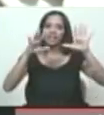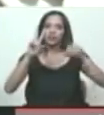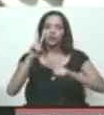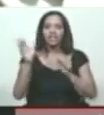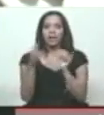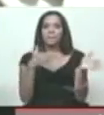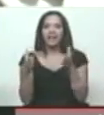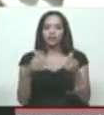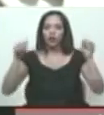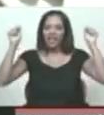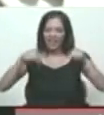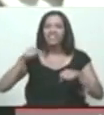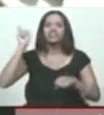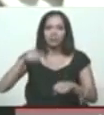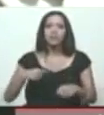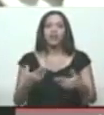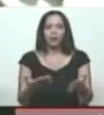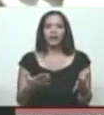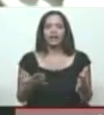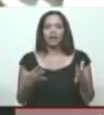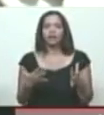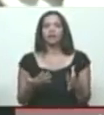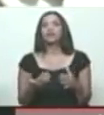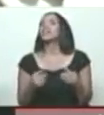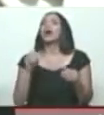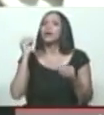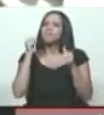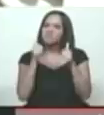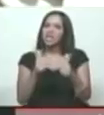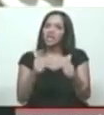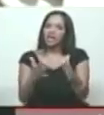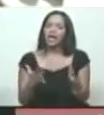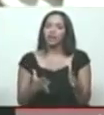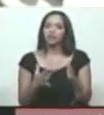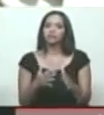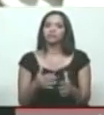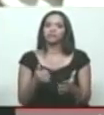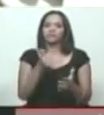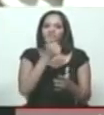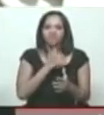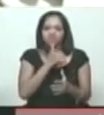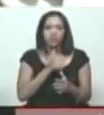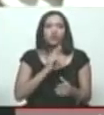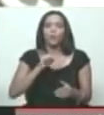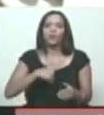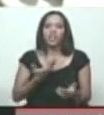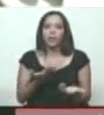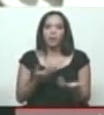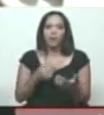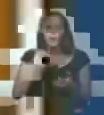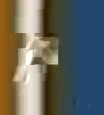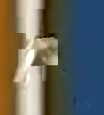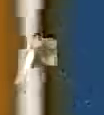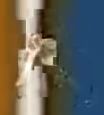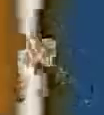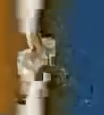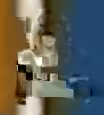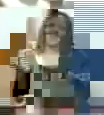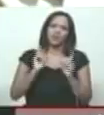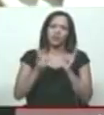Esa también la vamos a ganar. La vamos a ganar bien ganada. Y hay que seguir, no podemos bajar la guardia. Hay alguna gente que se